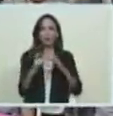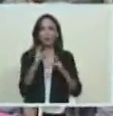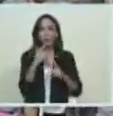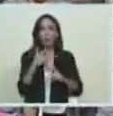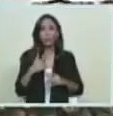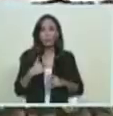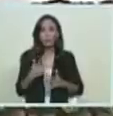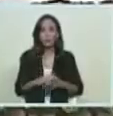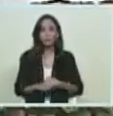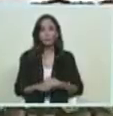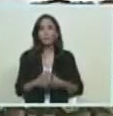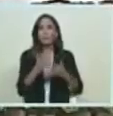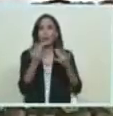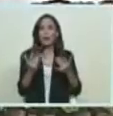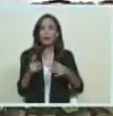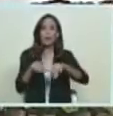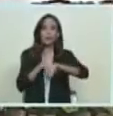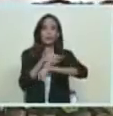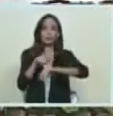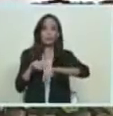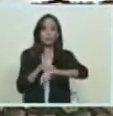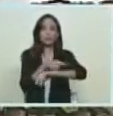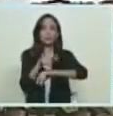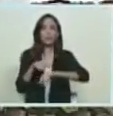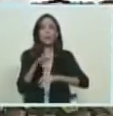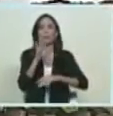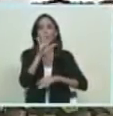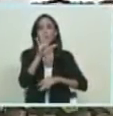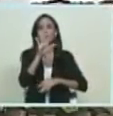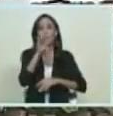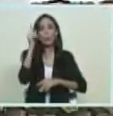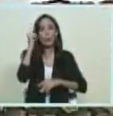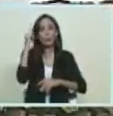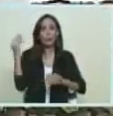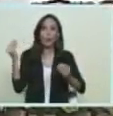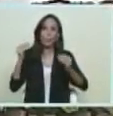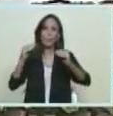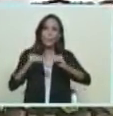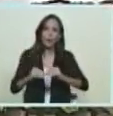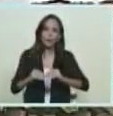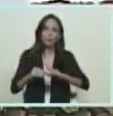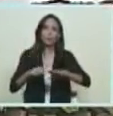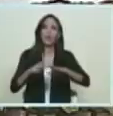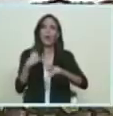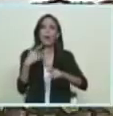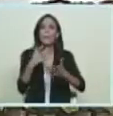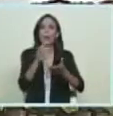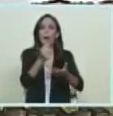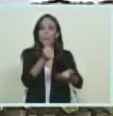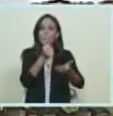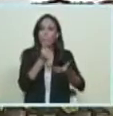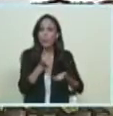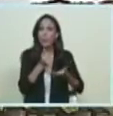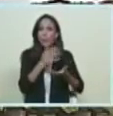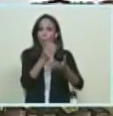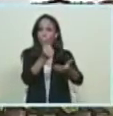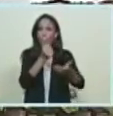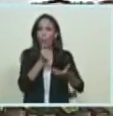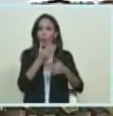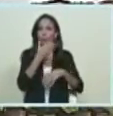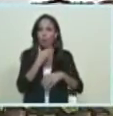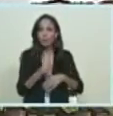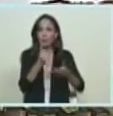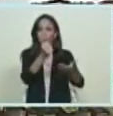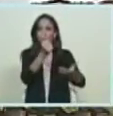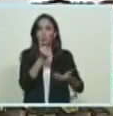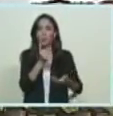dicen, estamos en un tiempo, yo di 5 días más de prórroga para el bono navideño,